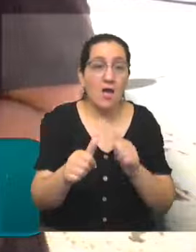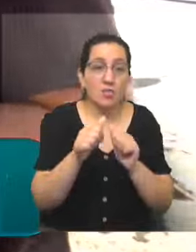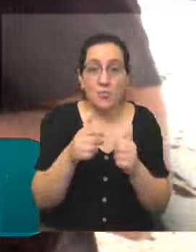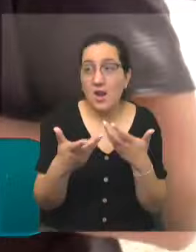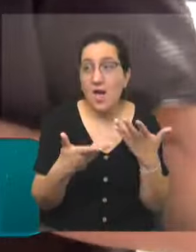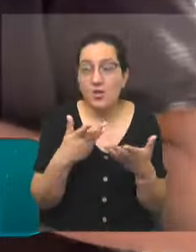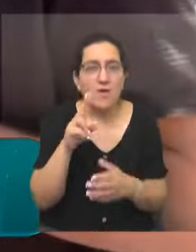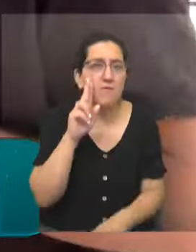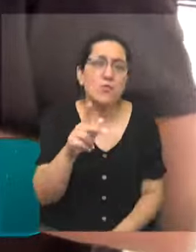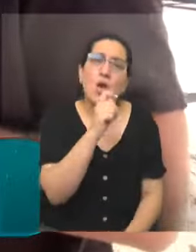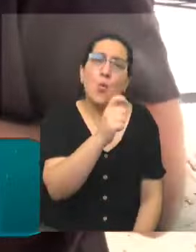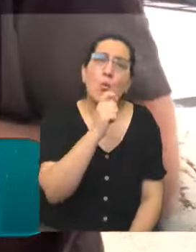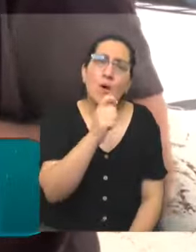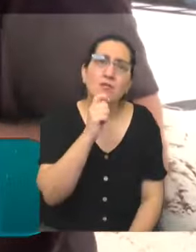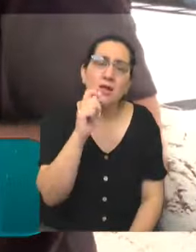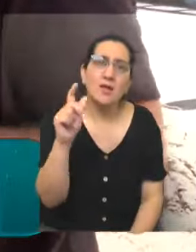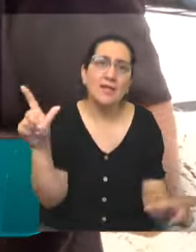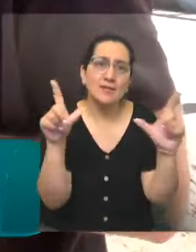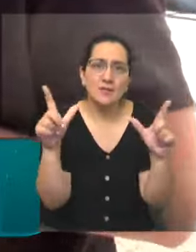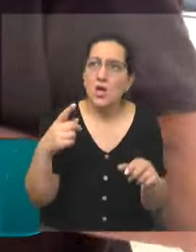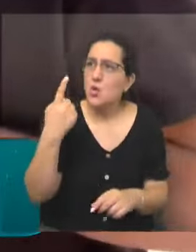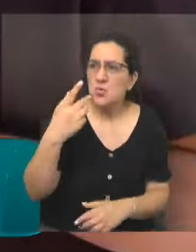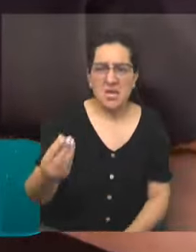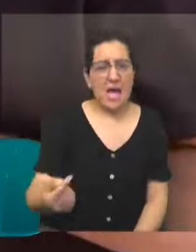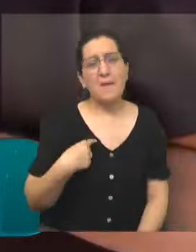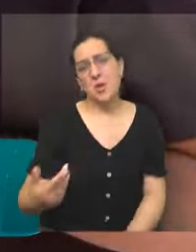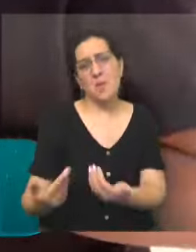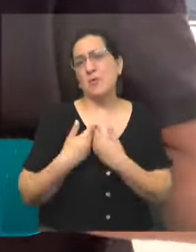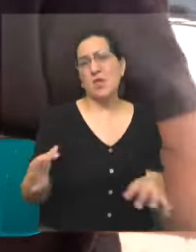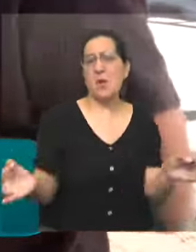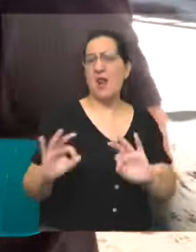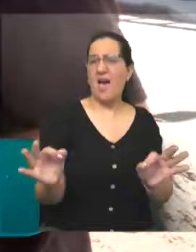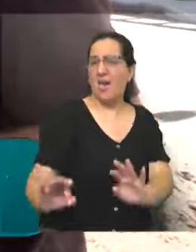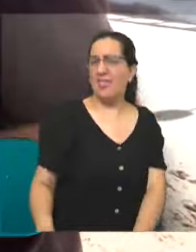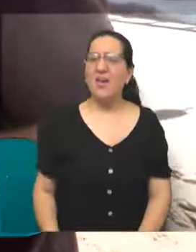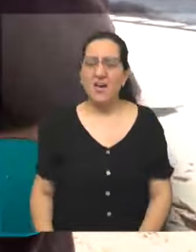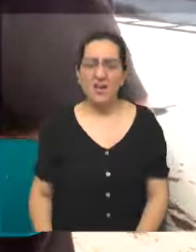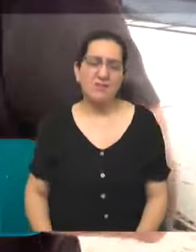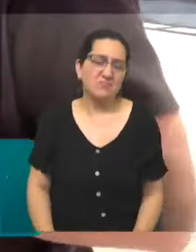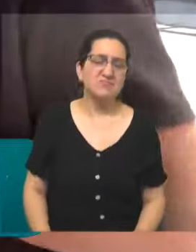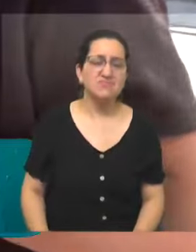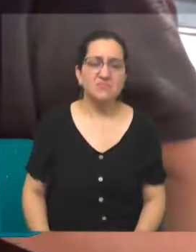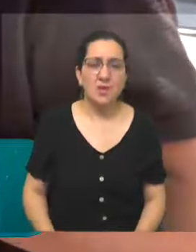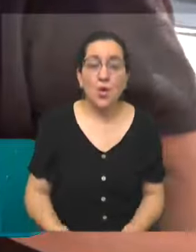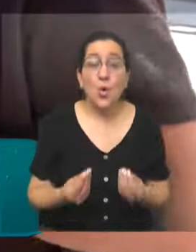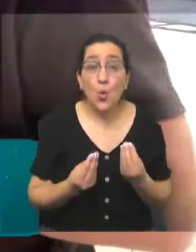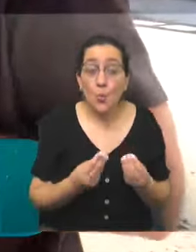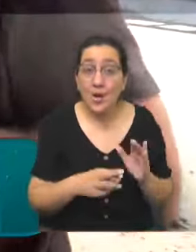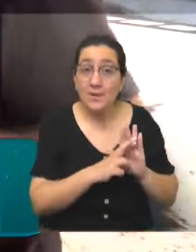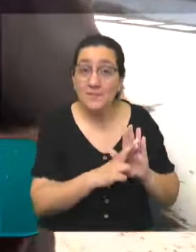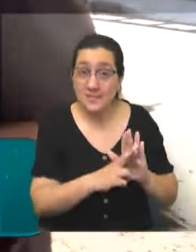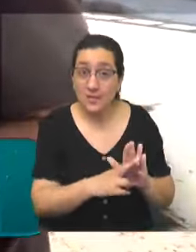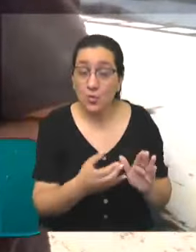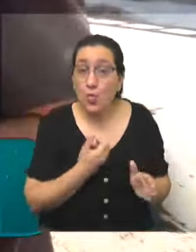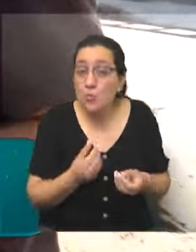una encuesta en la televisión ahí y allá salta uno del fondo que dice, a mí no me preguntaron nada? ¿Cómo son también estas representatividades? ¿Cómo